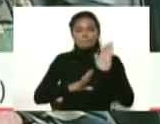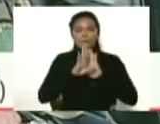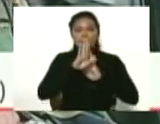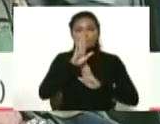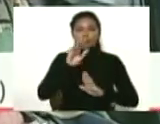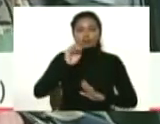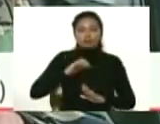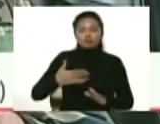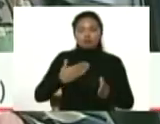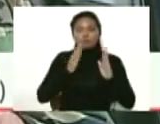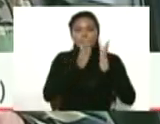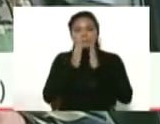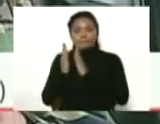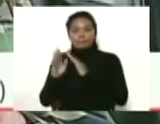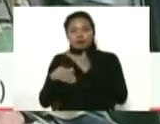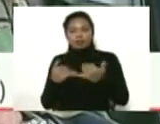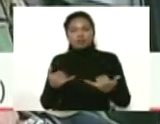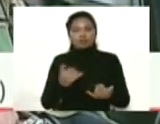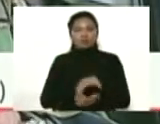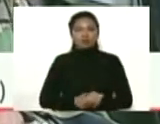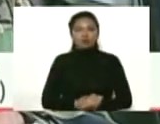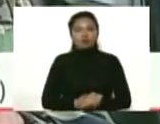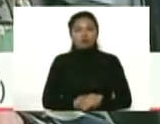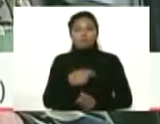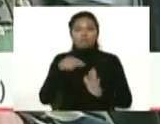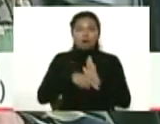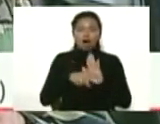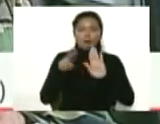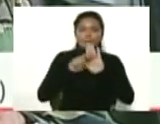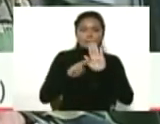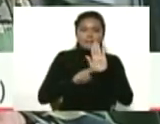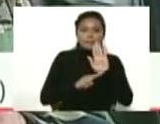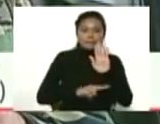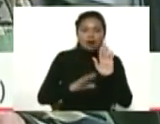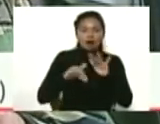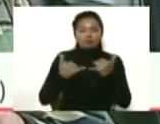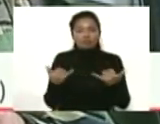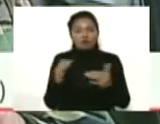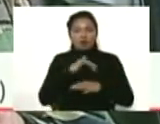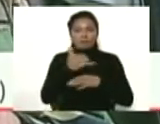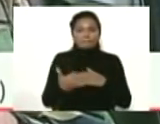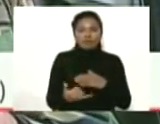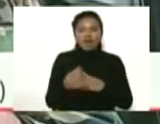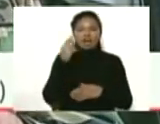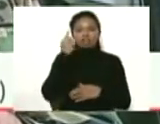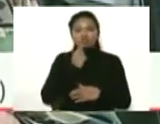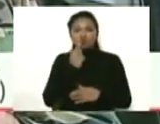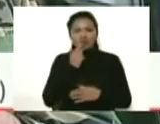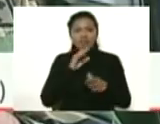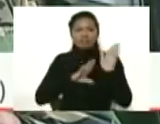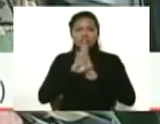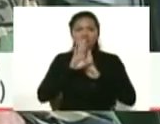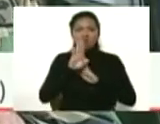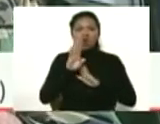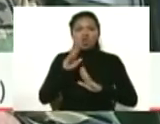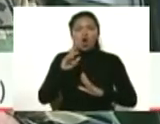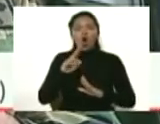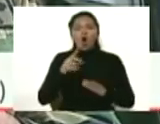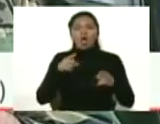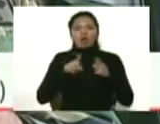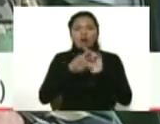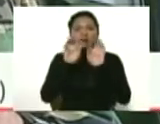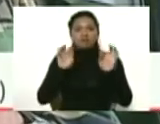crecimiento organizado y bajo la rectoría del Plan Sucre, el Plan de Desarrollo de la Fuerza Armada a través de la